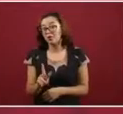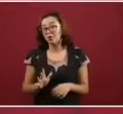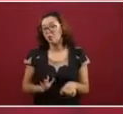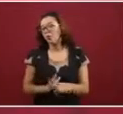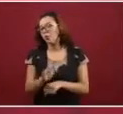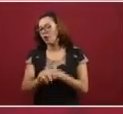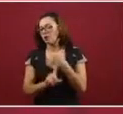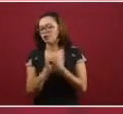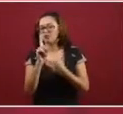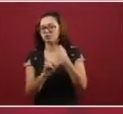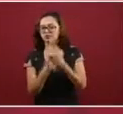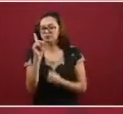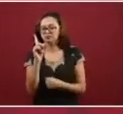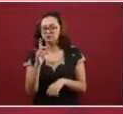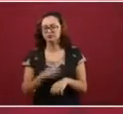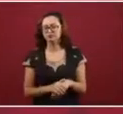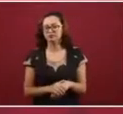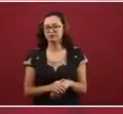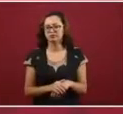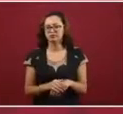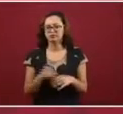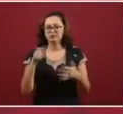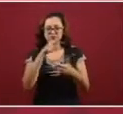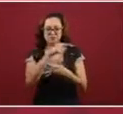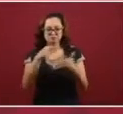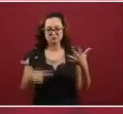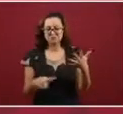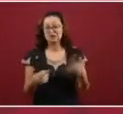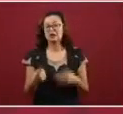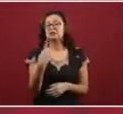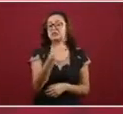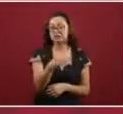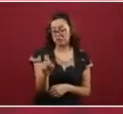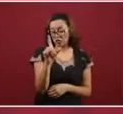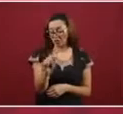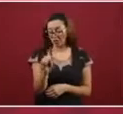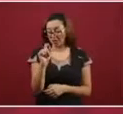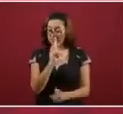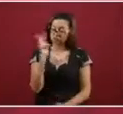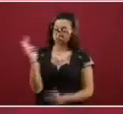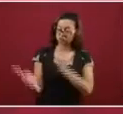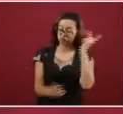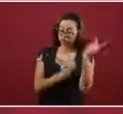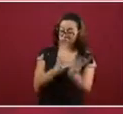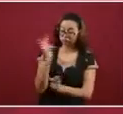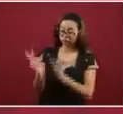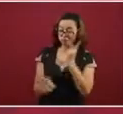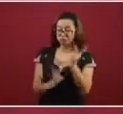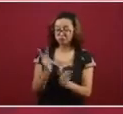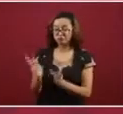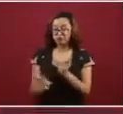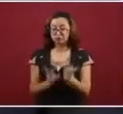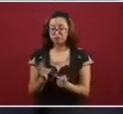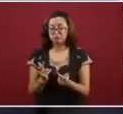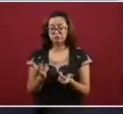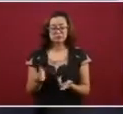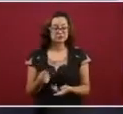prueba, un cuestionario de 120 preguntas, como no había espacio,